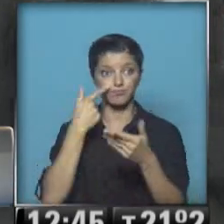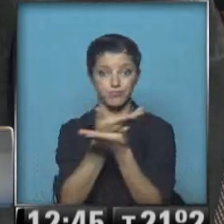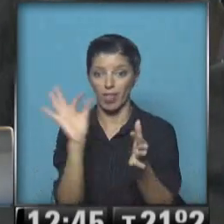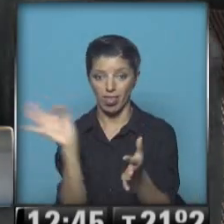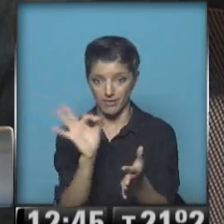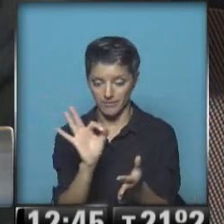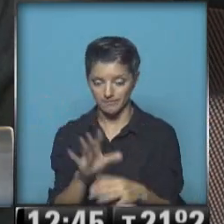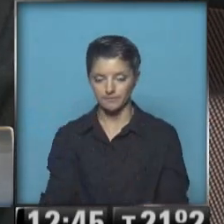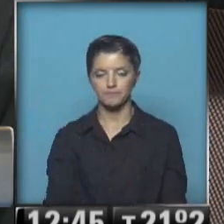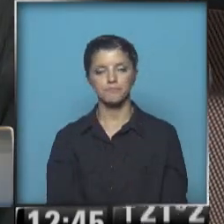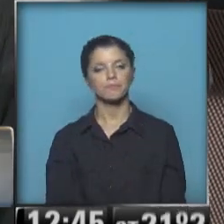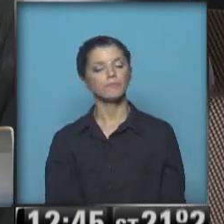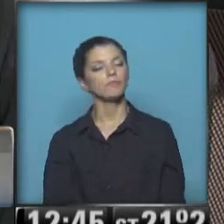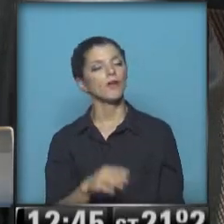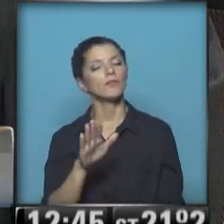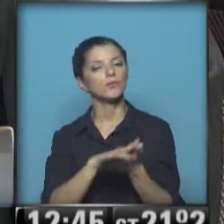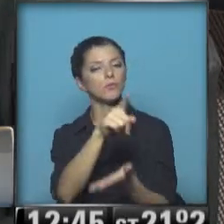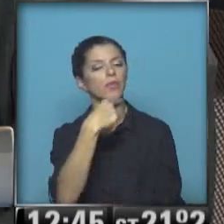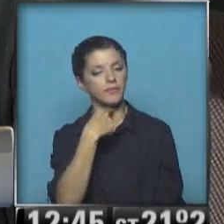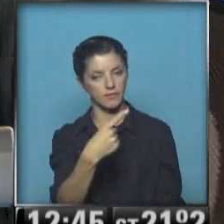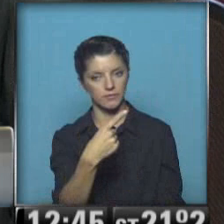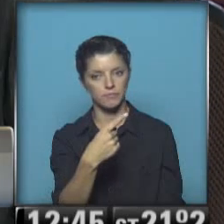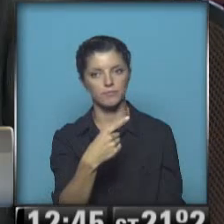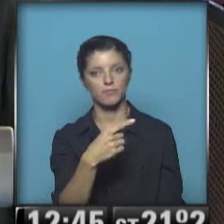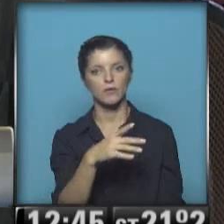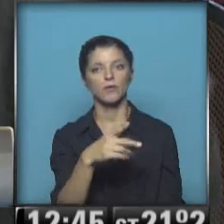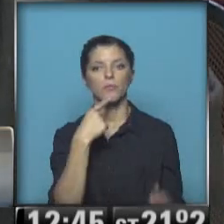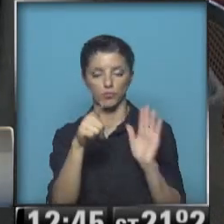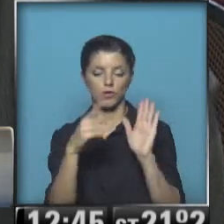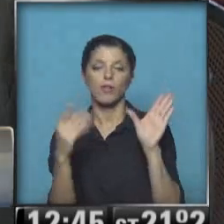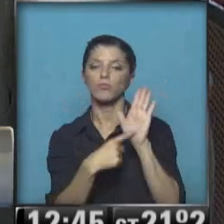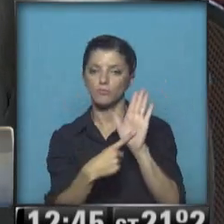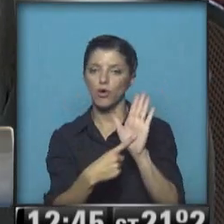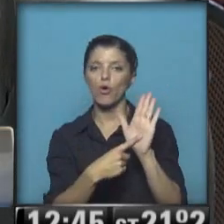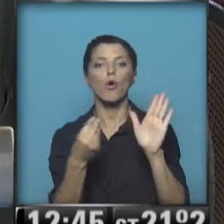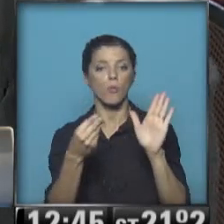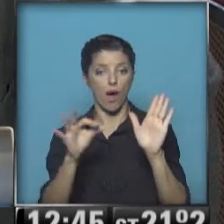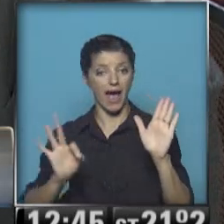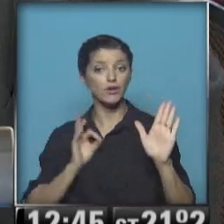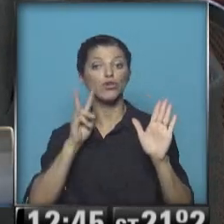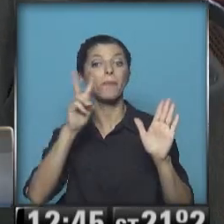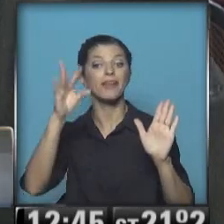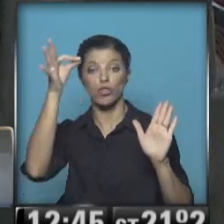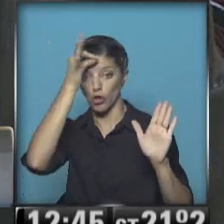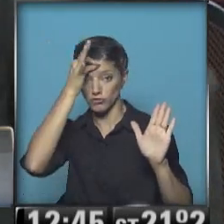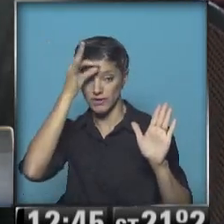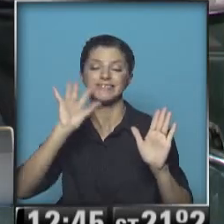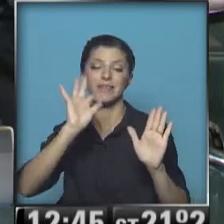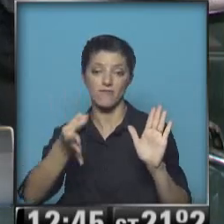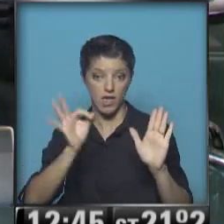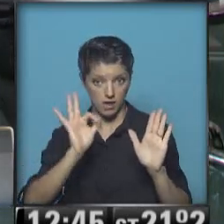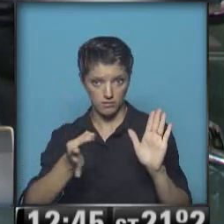preguntar Dentro de este análisis que estás haciendo porque por un lado aparece en el documento como ya en el 2012 eh preveían en gran medida lo que